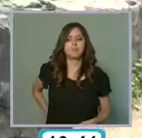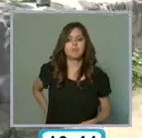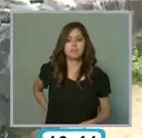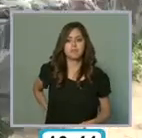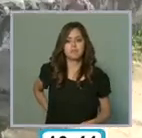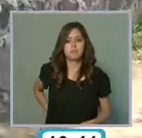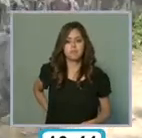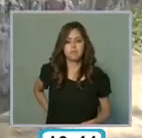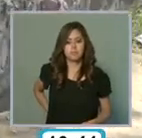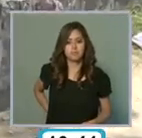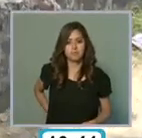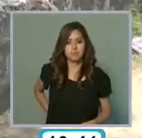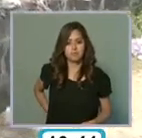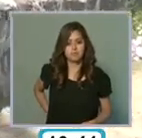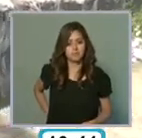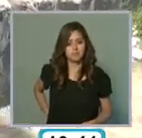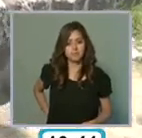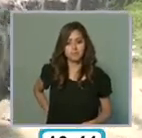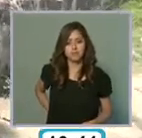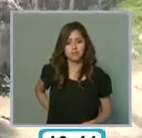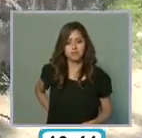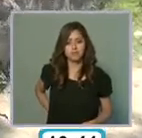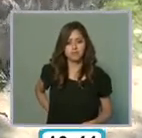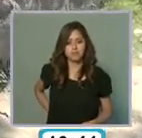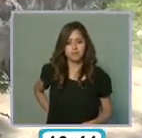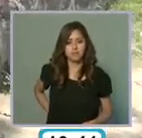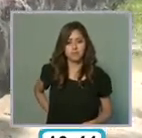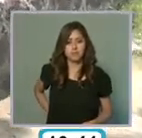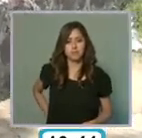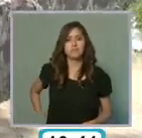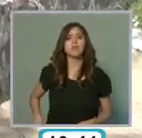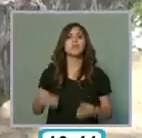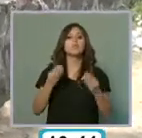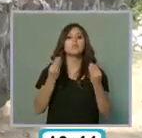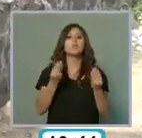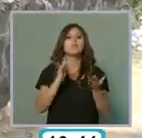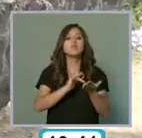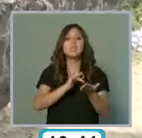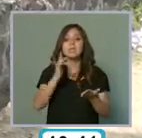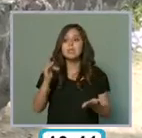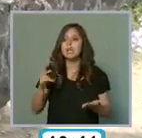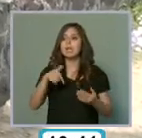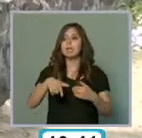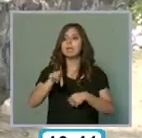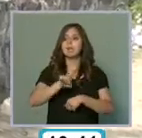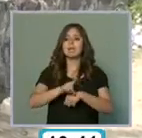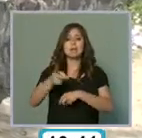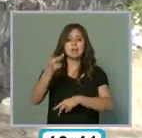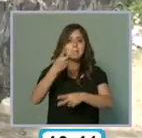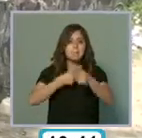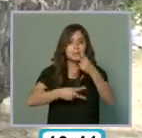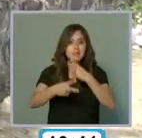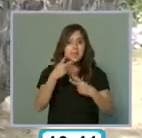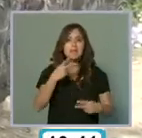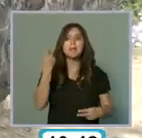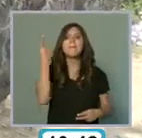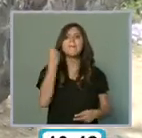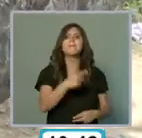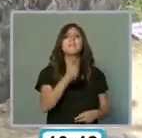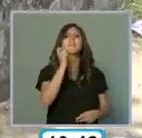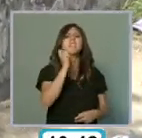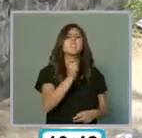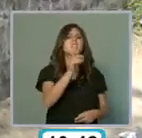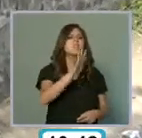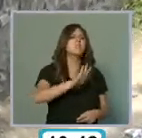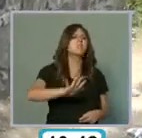que te gustan esos lugares tan escondidos Pero de platícanos Xochimilco. del puente. Bueno, mira, Bueno, primero del lago, de